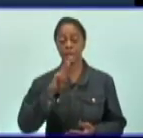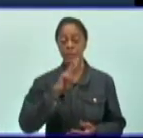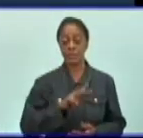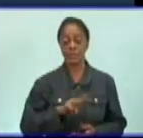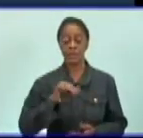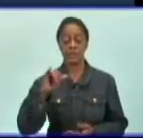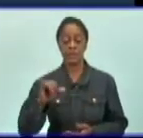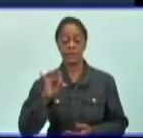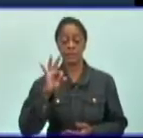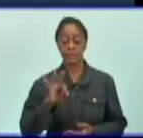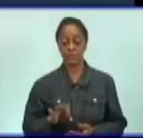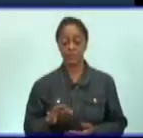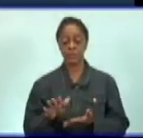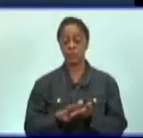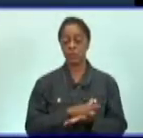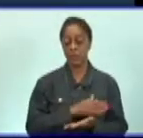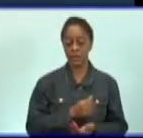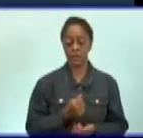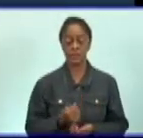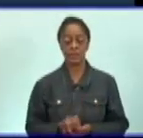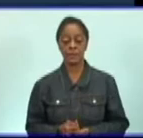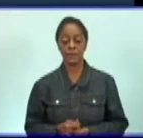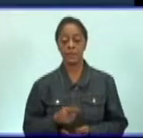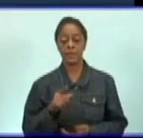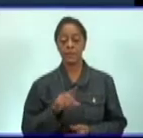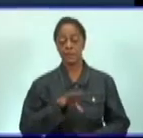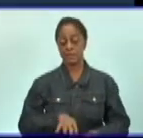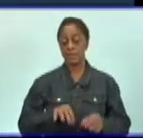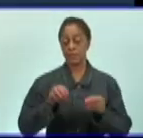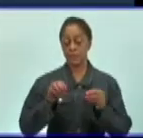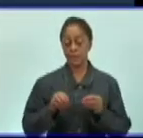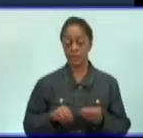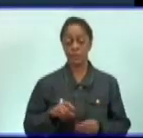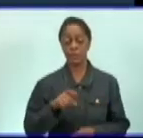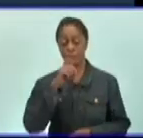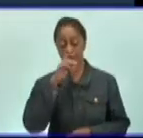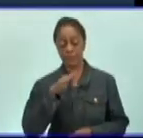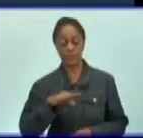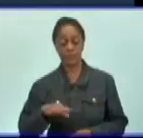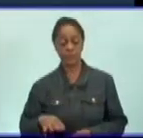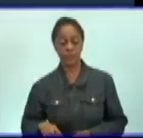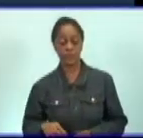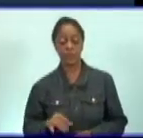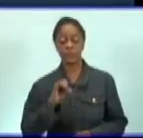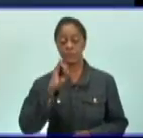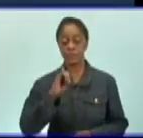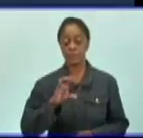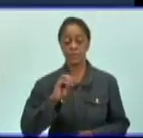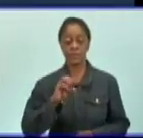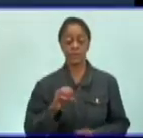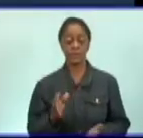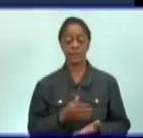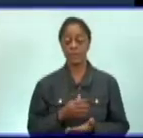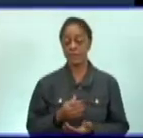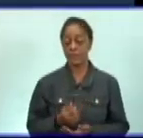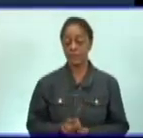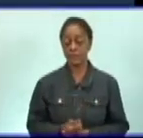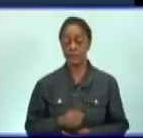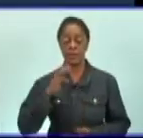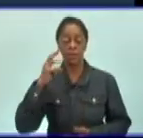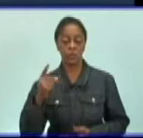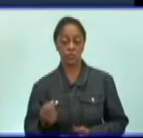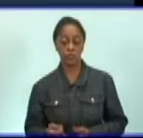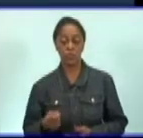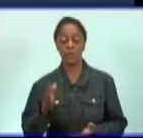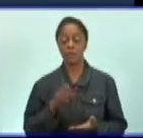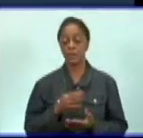368 libretas lisas. Si se sacaron para los alumnos 600 libretas, ¿cuántas